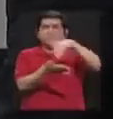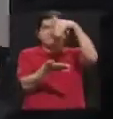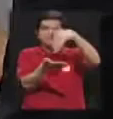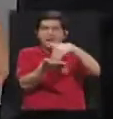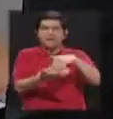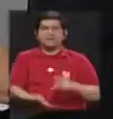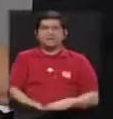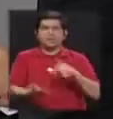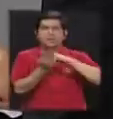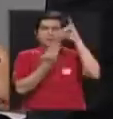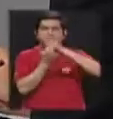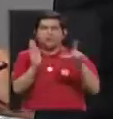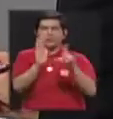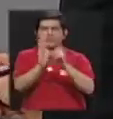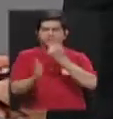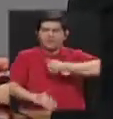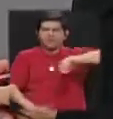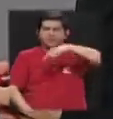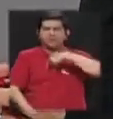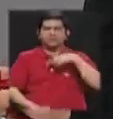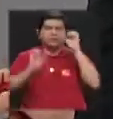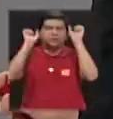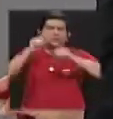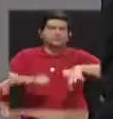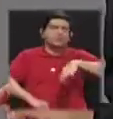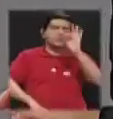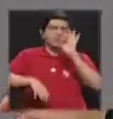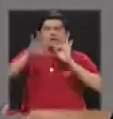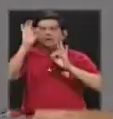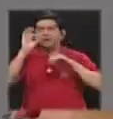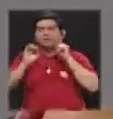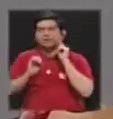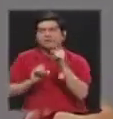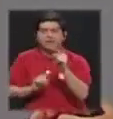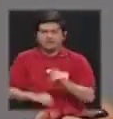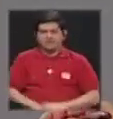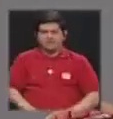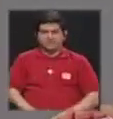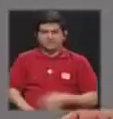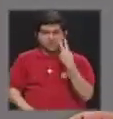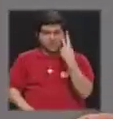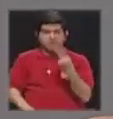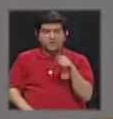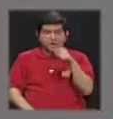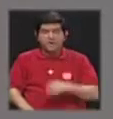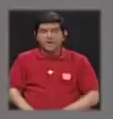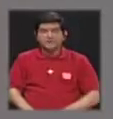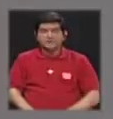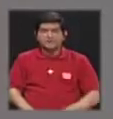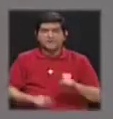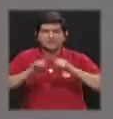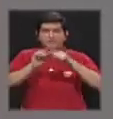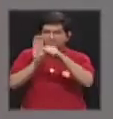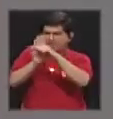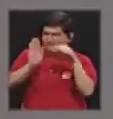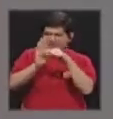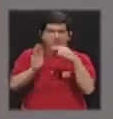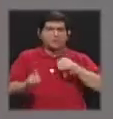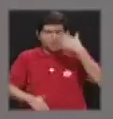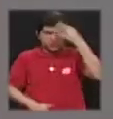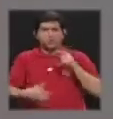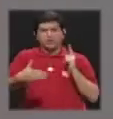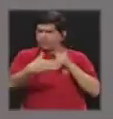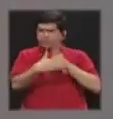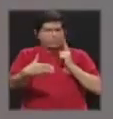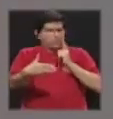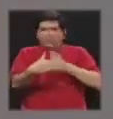del proyecto de ley donde hemos podido obtener estas y ver estas cláusulas que en mi criterio son ofensivas, uh-huh, desde todo punto